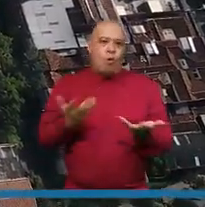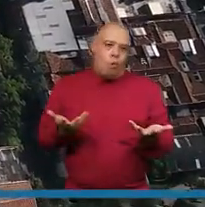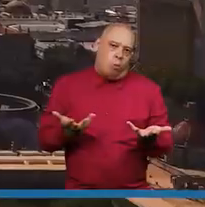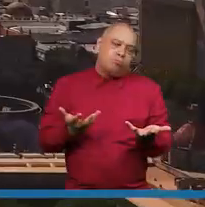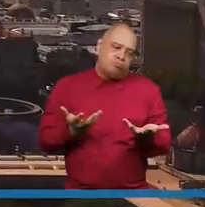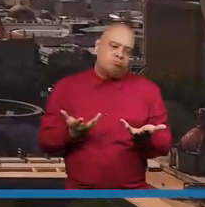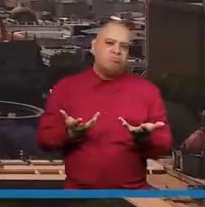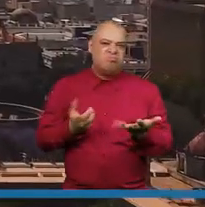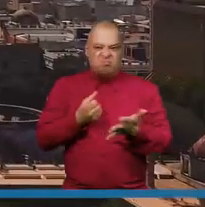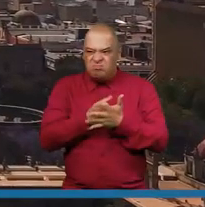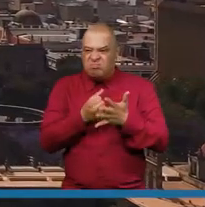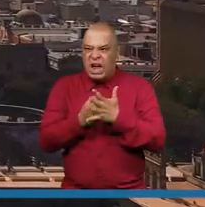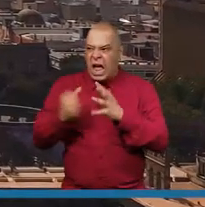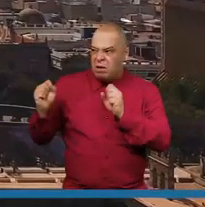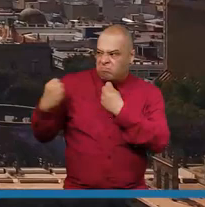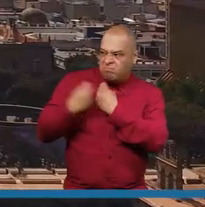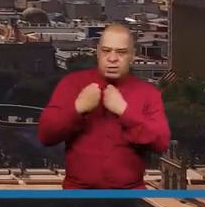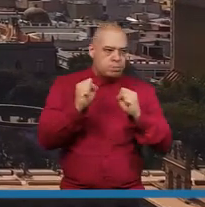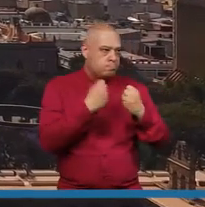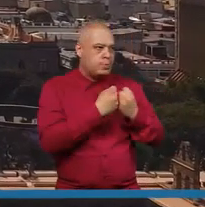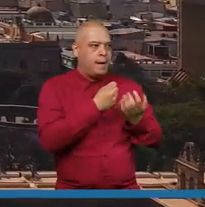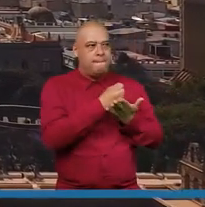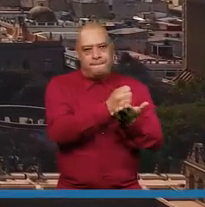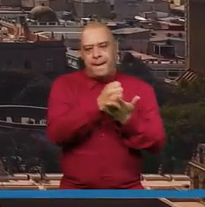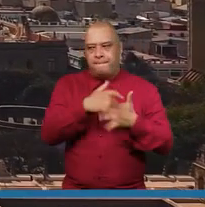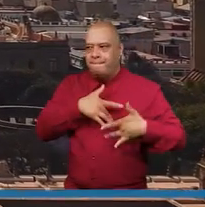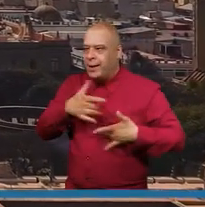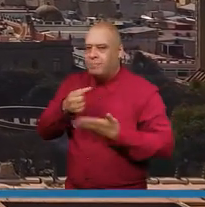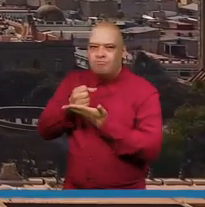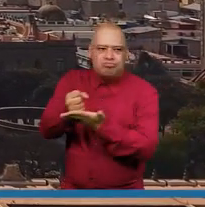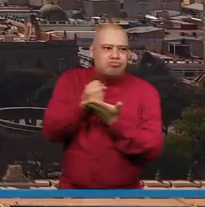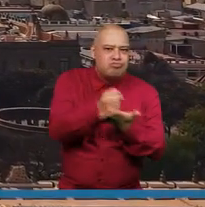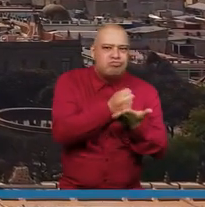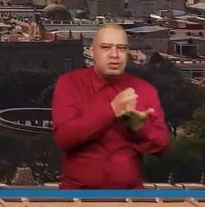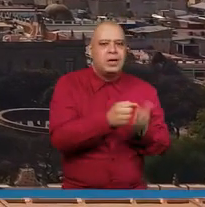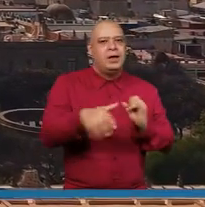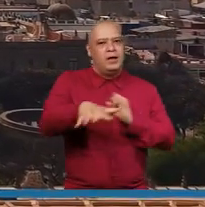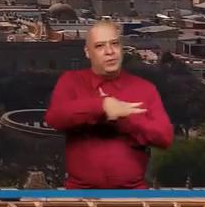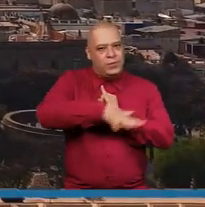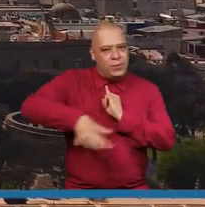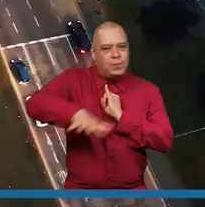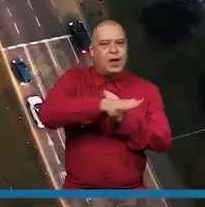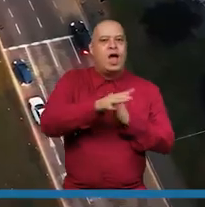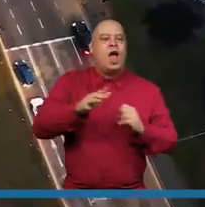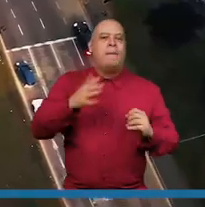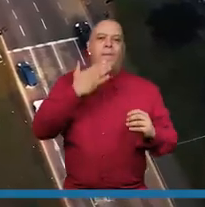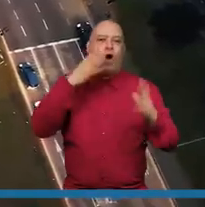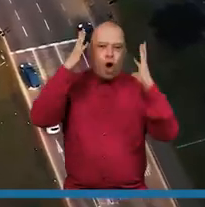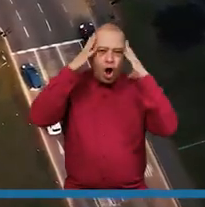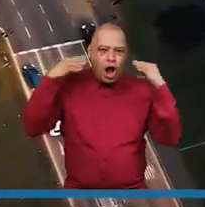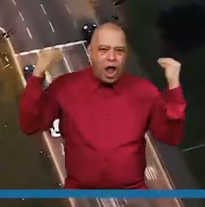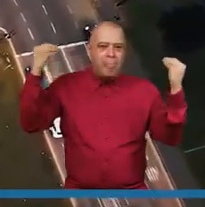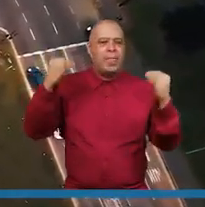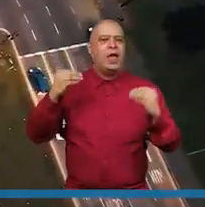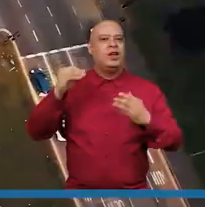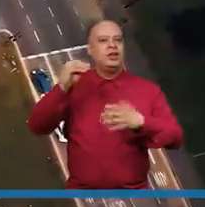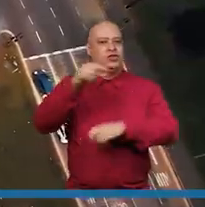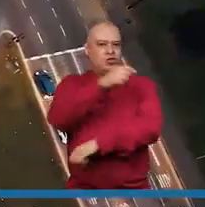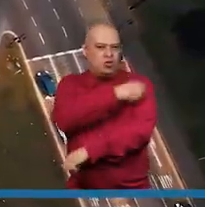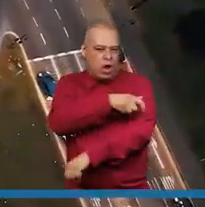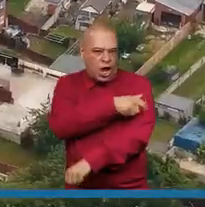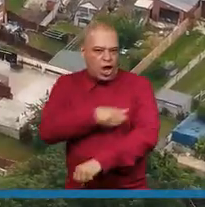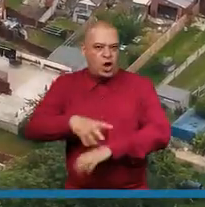generar lazos de colaboración muy interesantes. Colaborar con metrópolis holandesas, suecas,